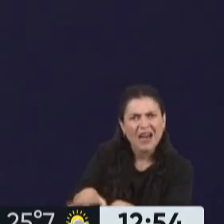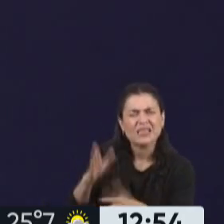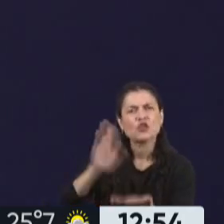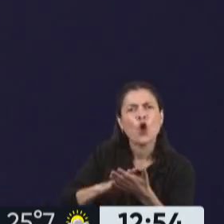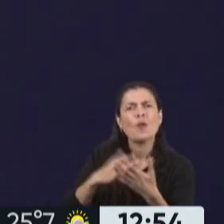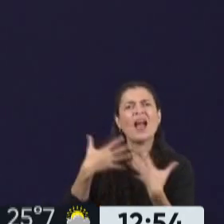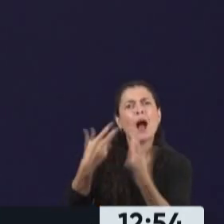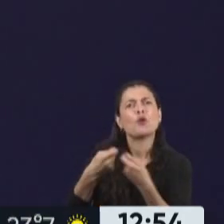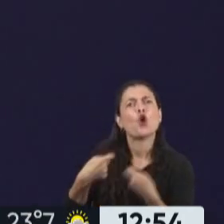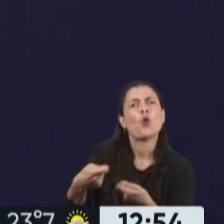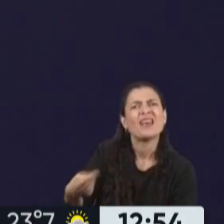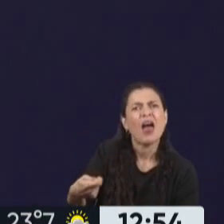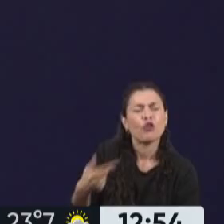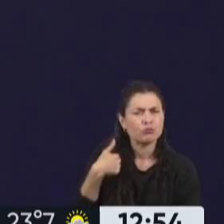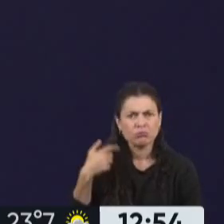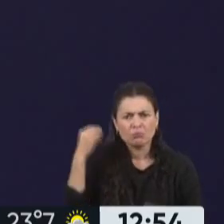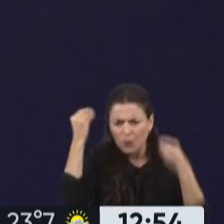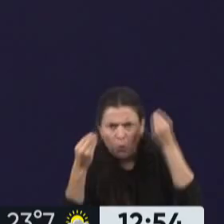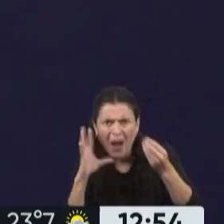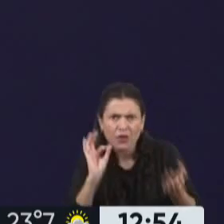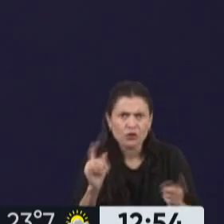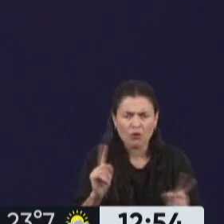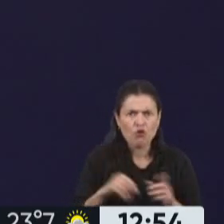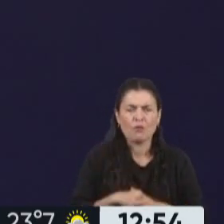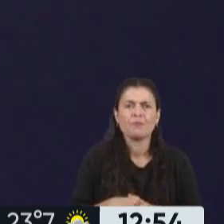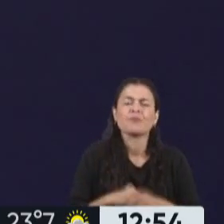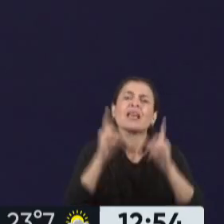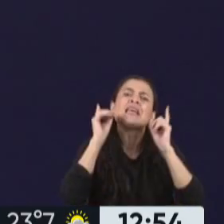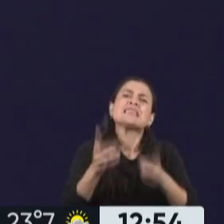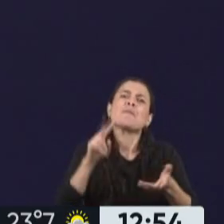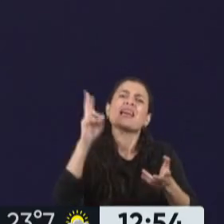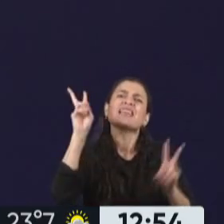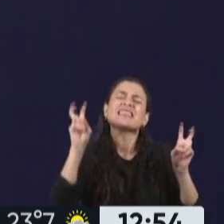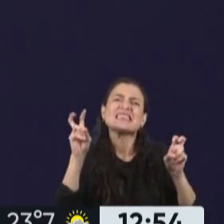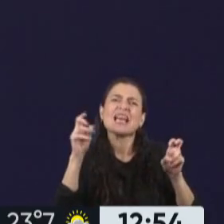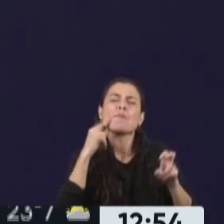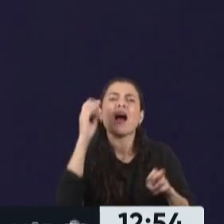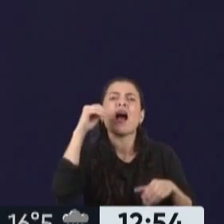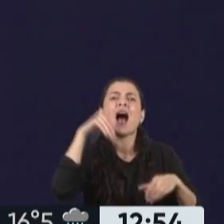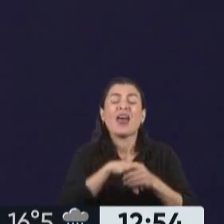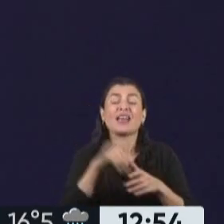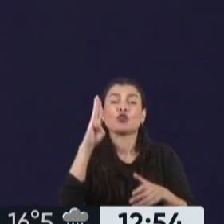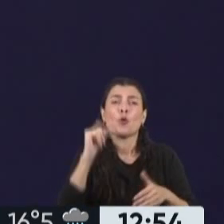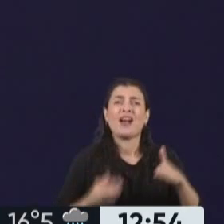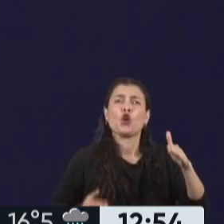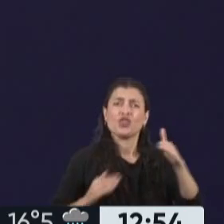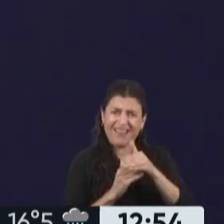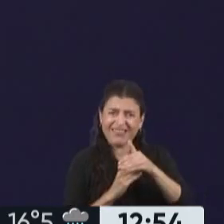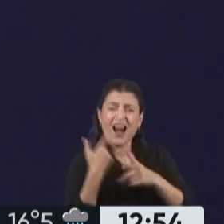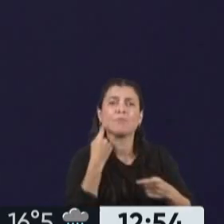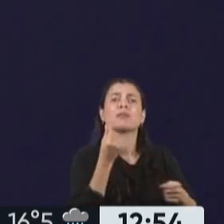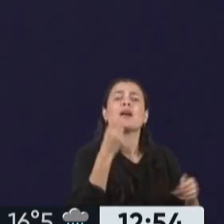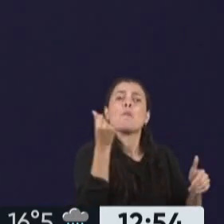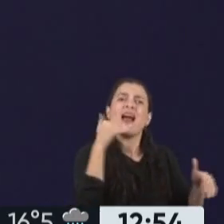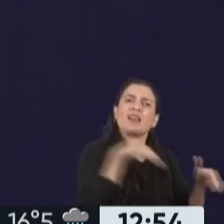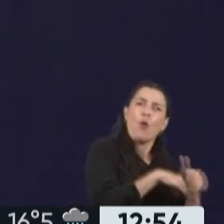nosotros es fundamental seguir saneando el Banco Central. De un lado del Banco Central tenés los activos, del otro lado tenés el pasivo y parte